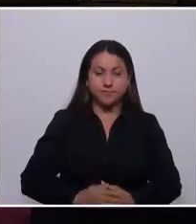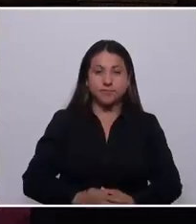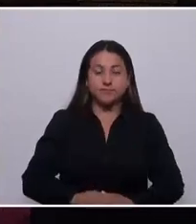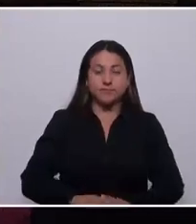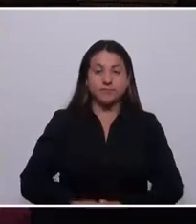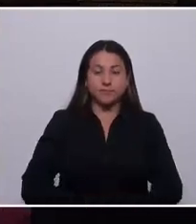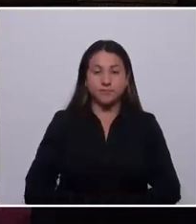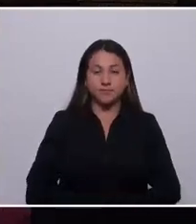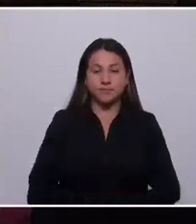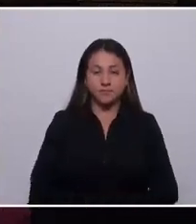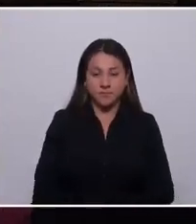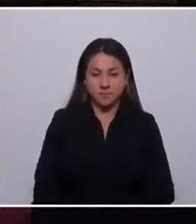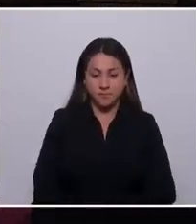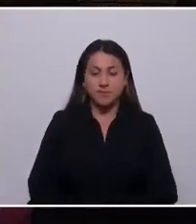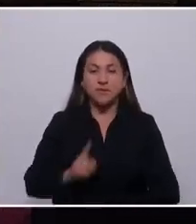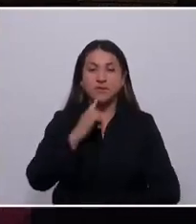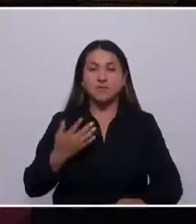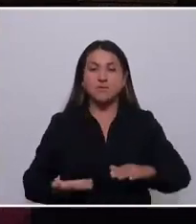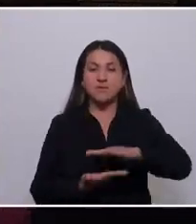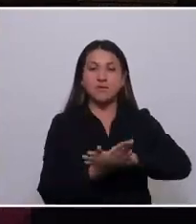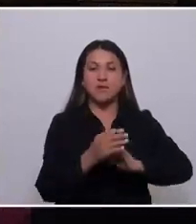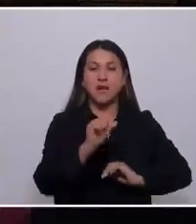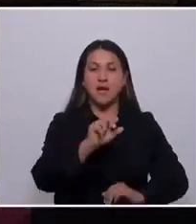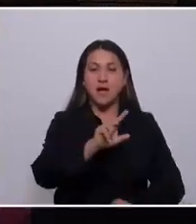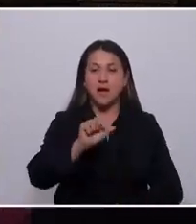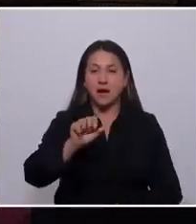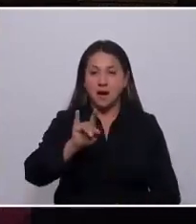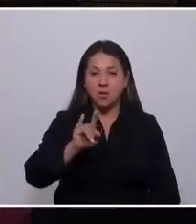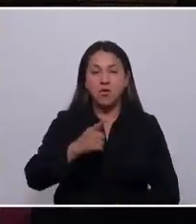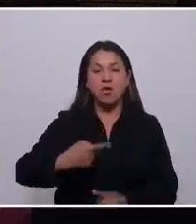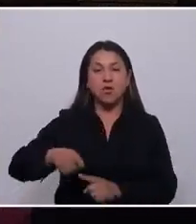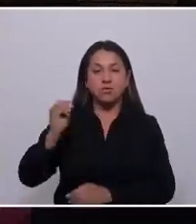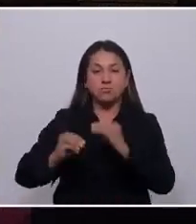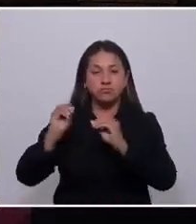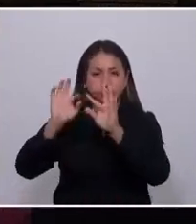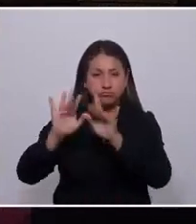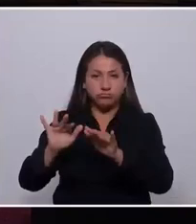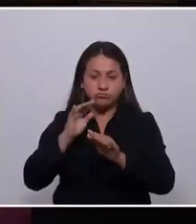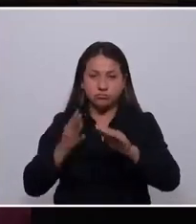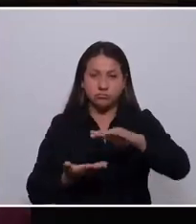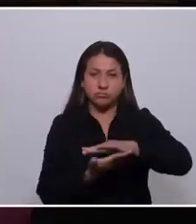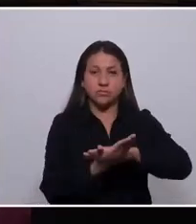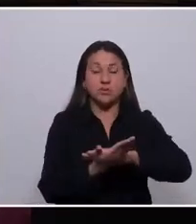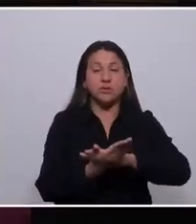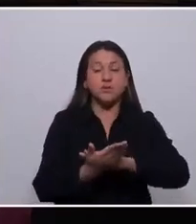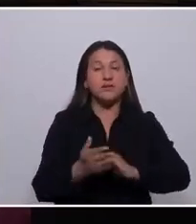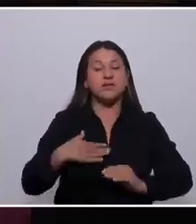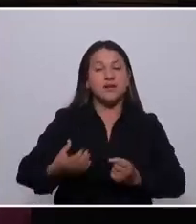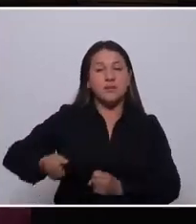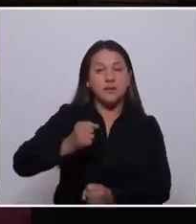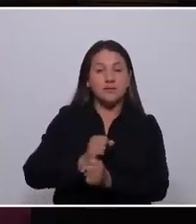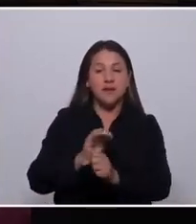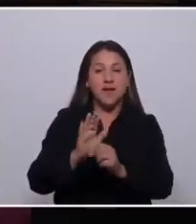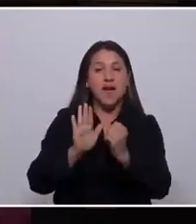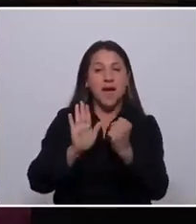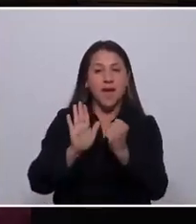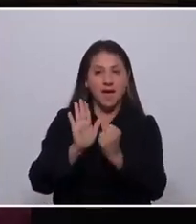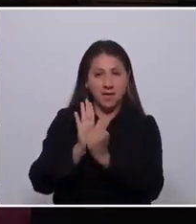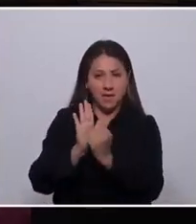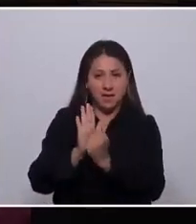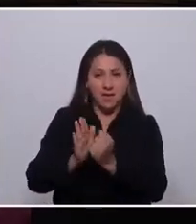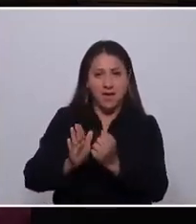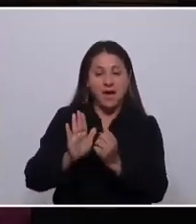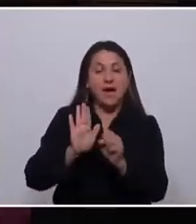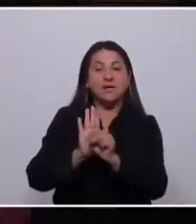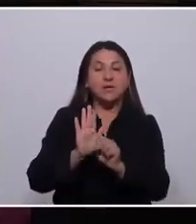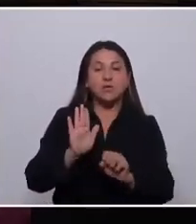es presentada por el señor Arrau y otros autores y autoras. Es para reemplazar la letra A del artículo 6. Se